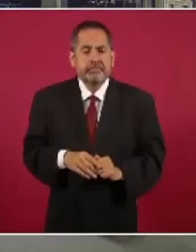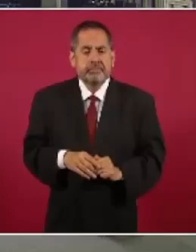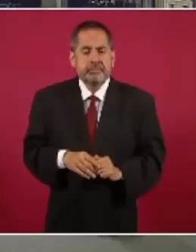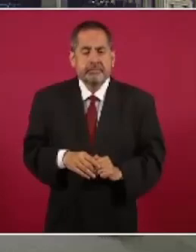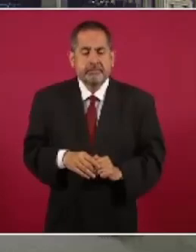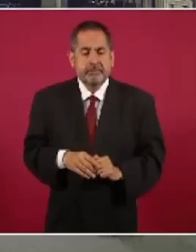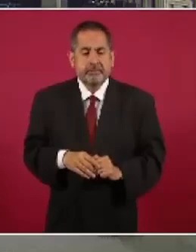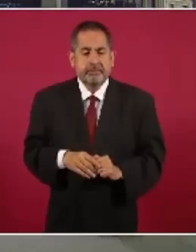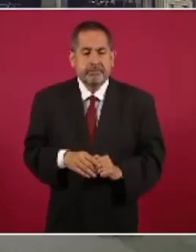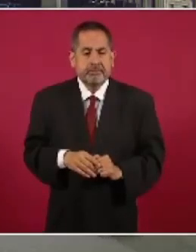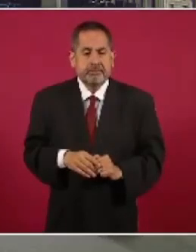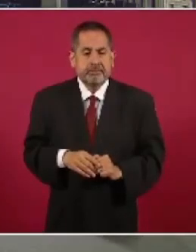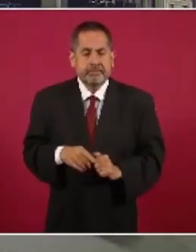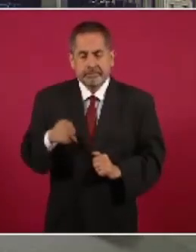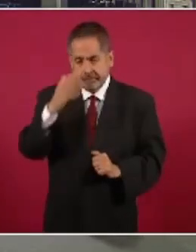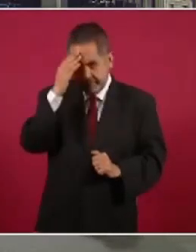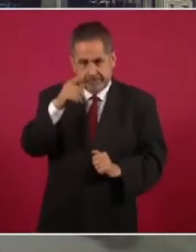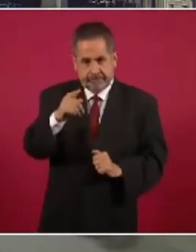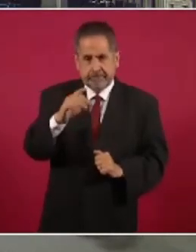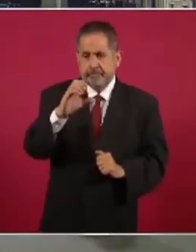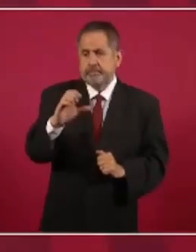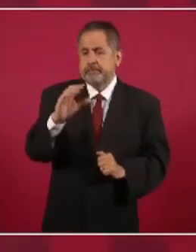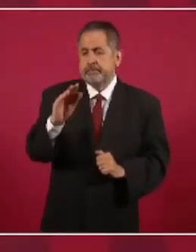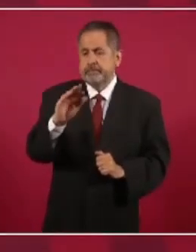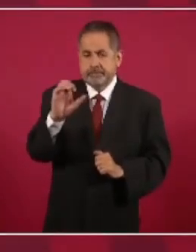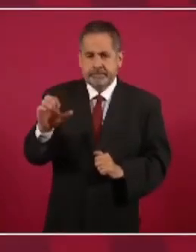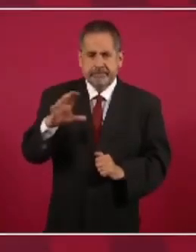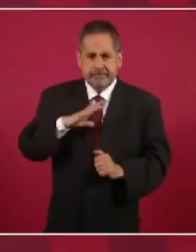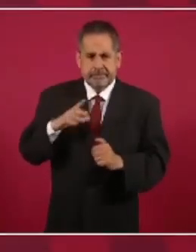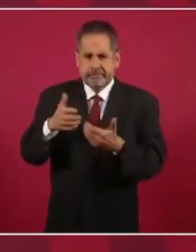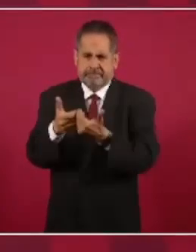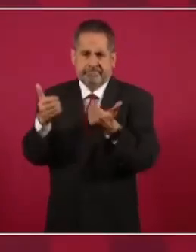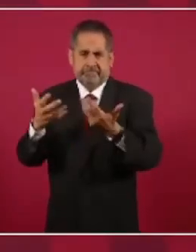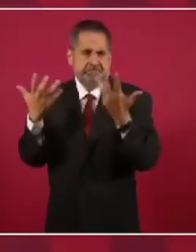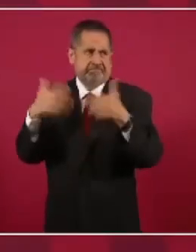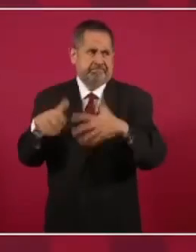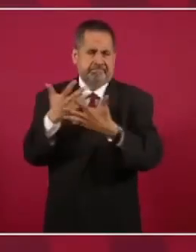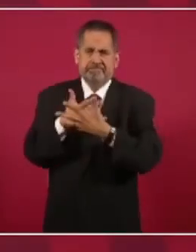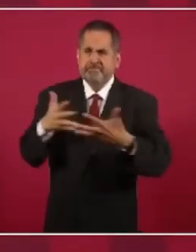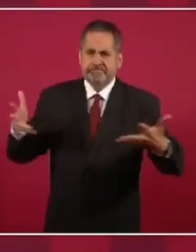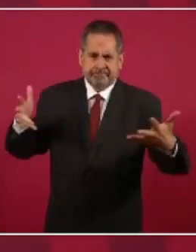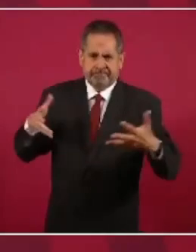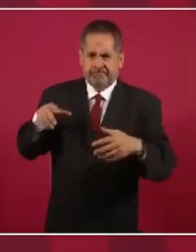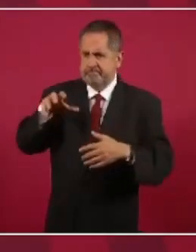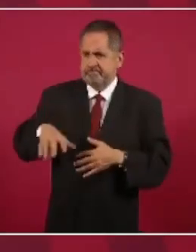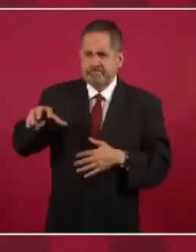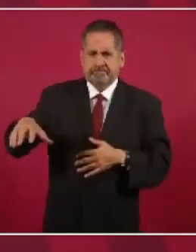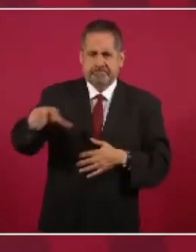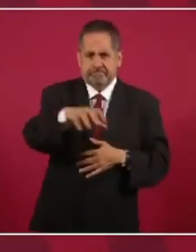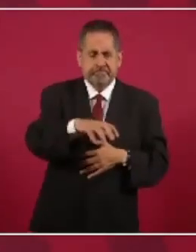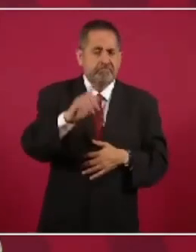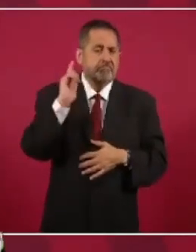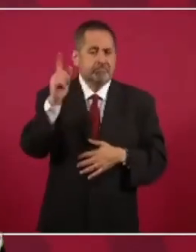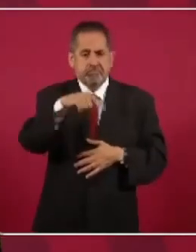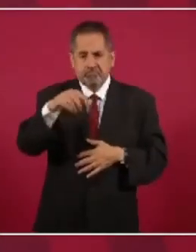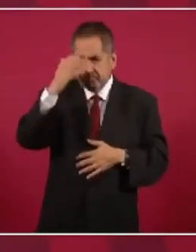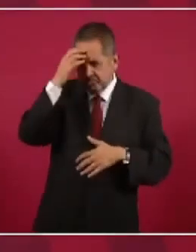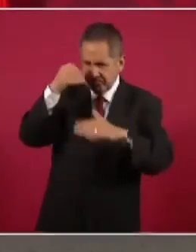Está dividida la Comisión Federal de Electricidad, es una gran empresa. Ojalá y se conociera